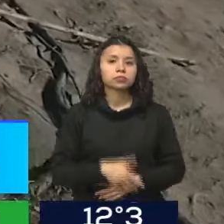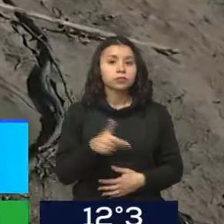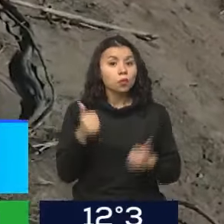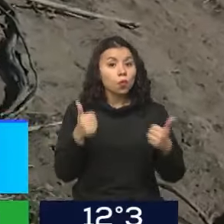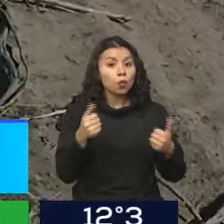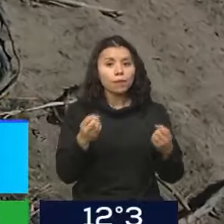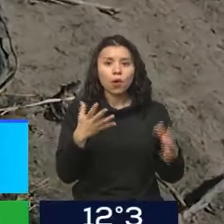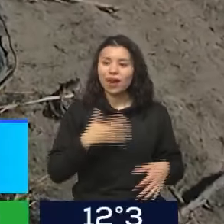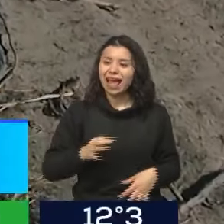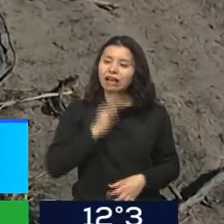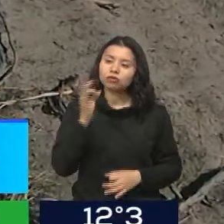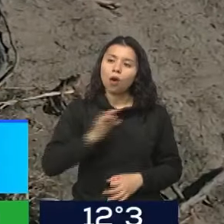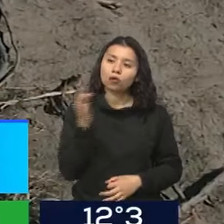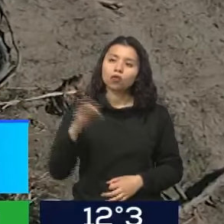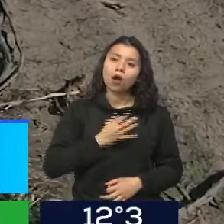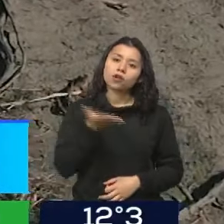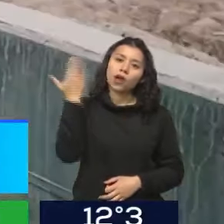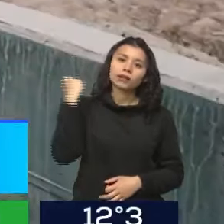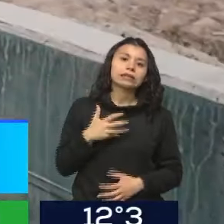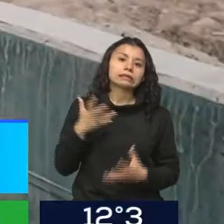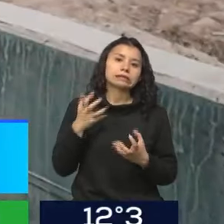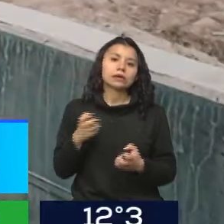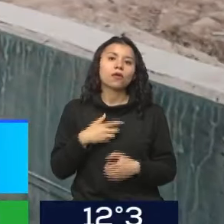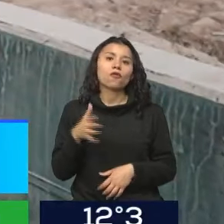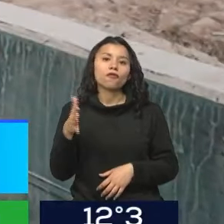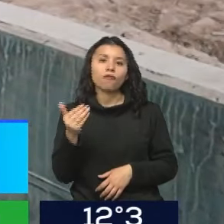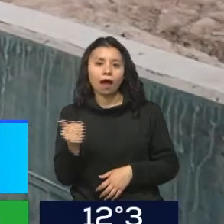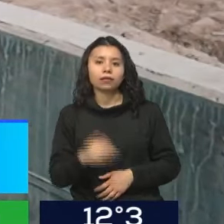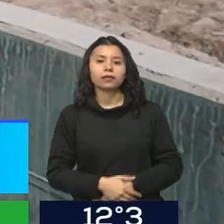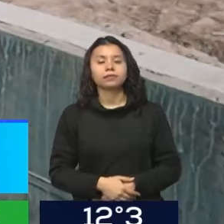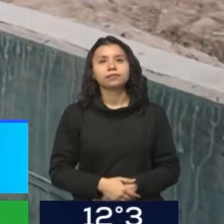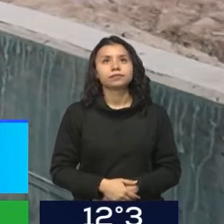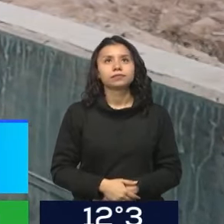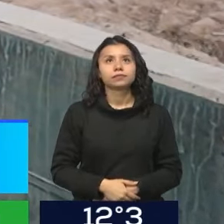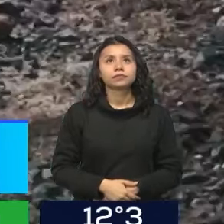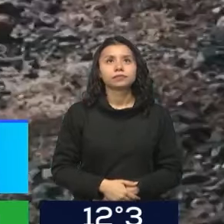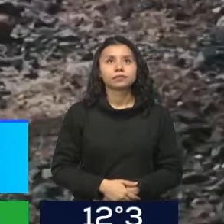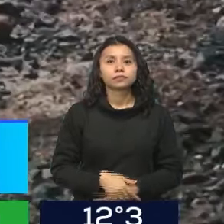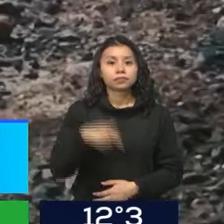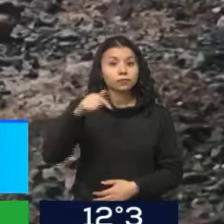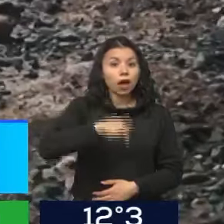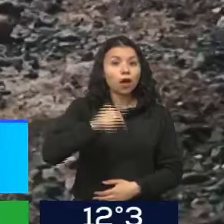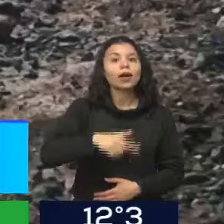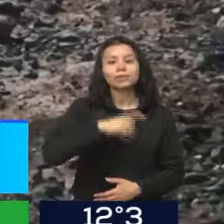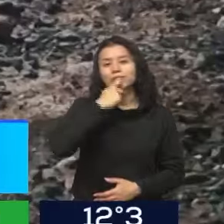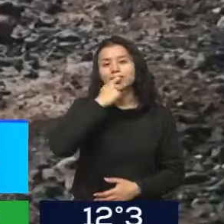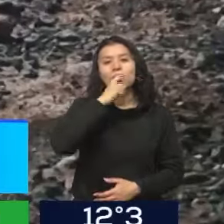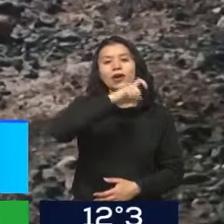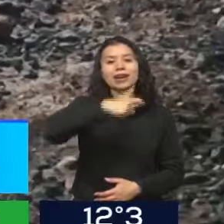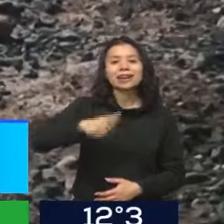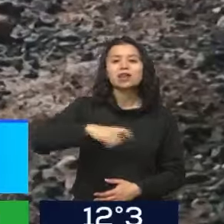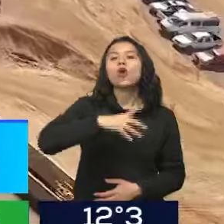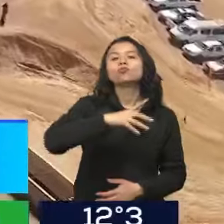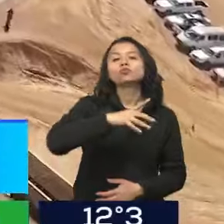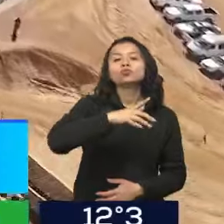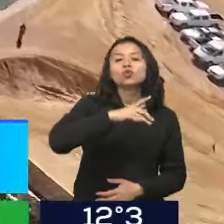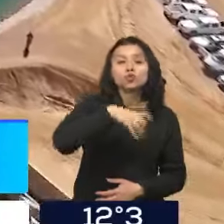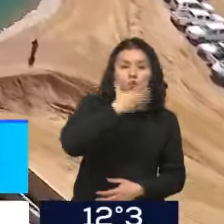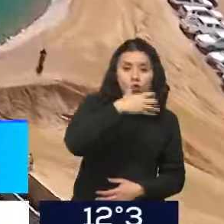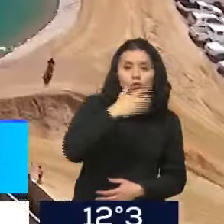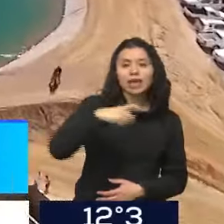los recientes, por ejemplo en el río Tunuyán, río Grande. Estos van a mostrar un caudal superior al promedio, con un 105% de lo